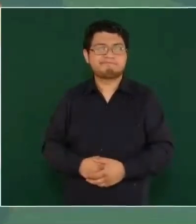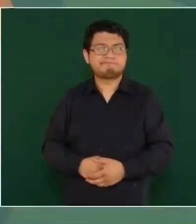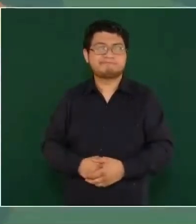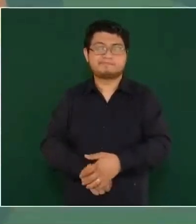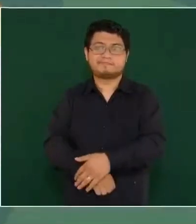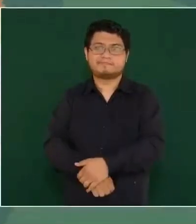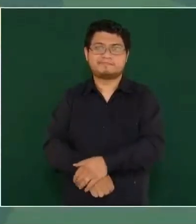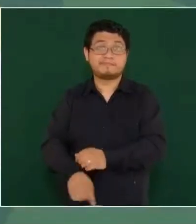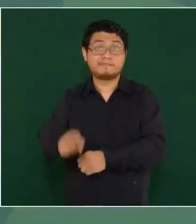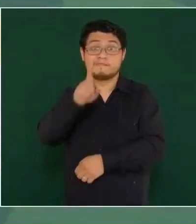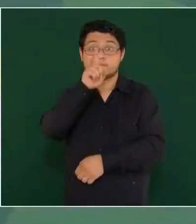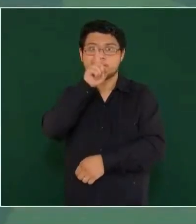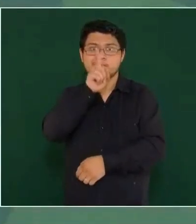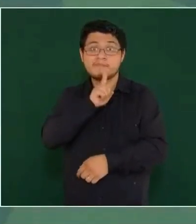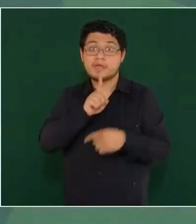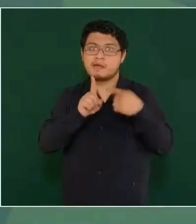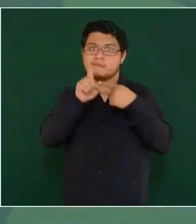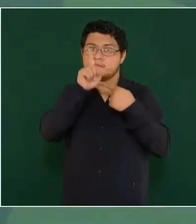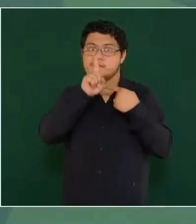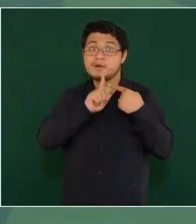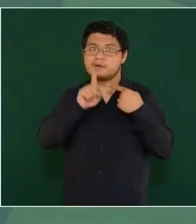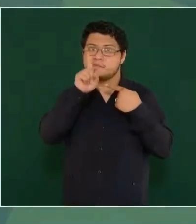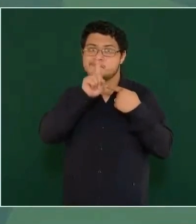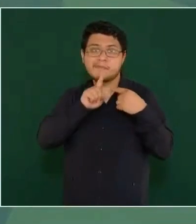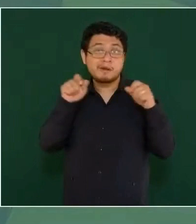mienten como respiran